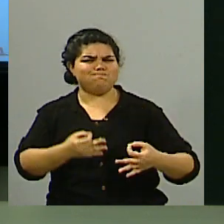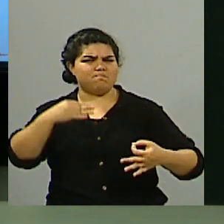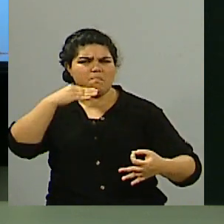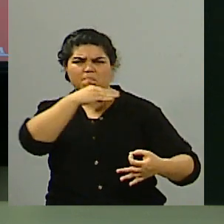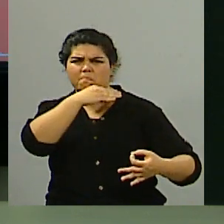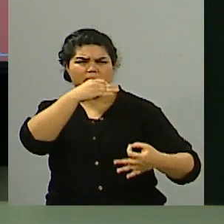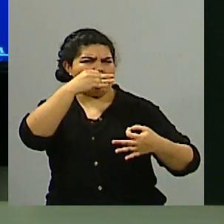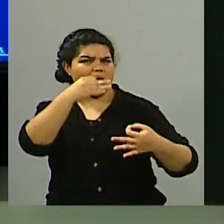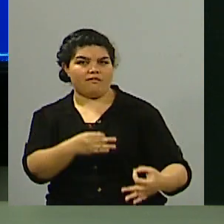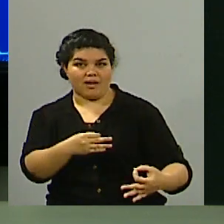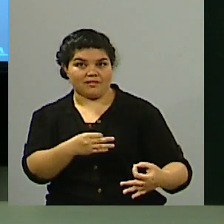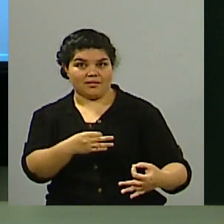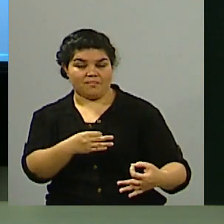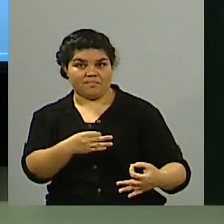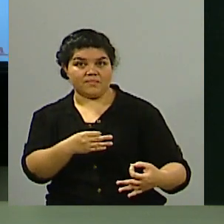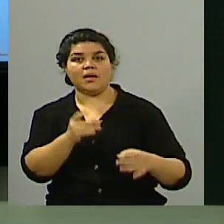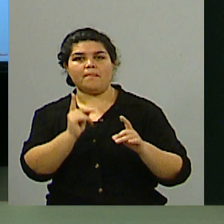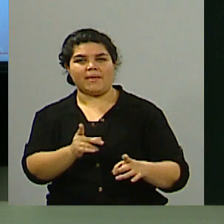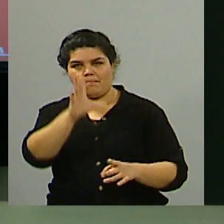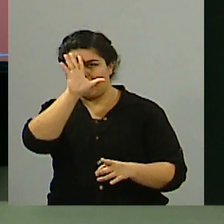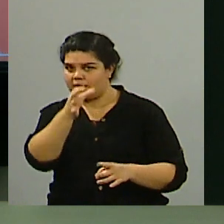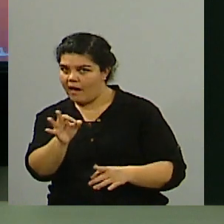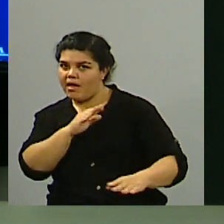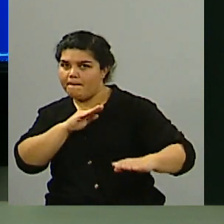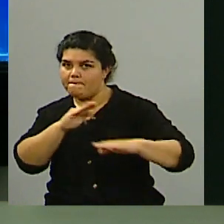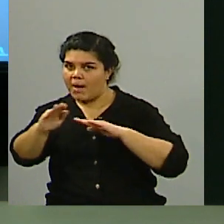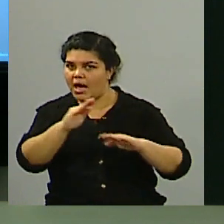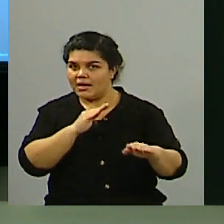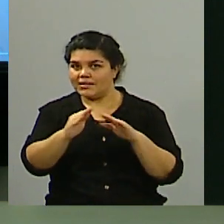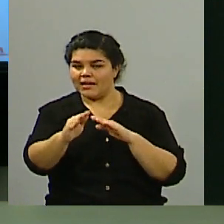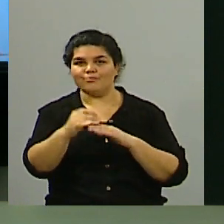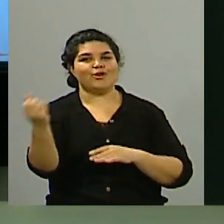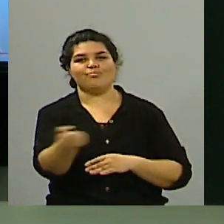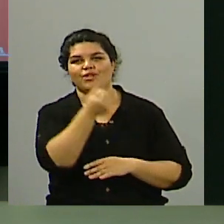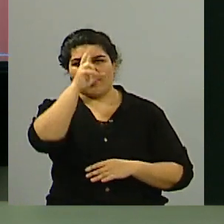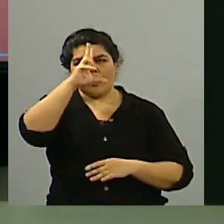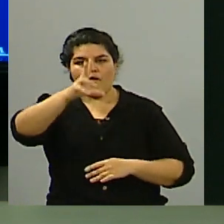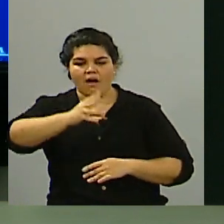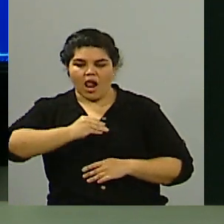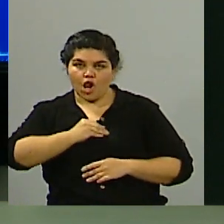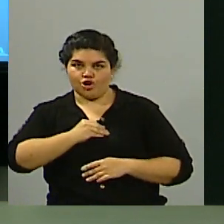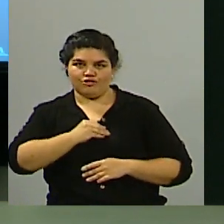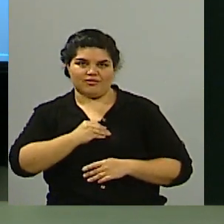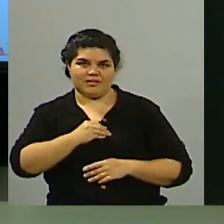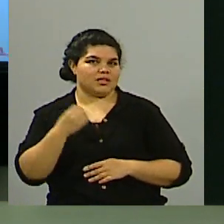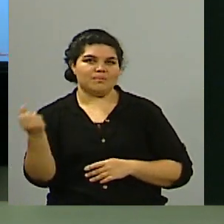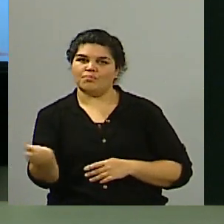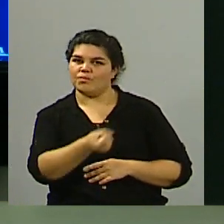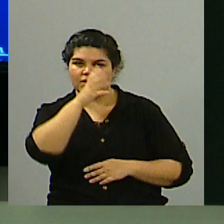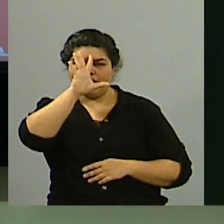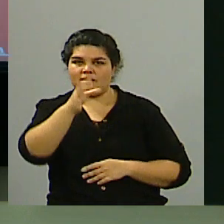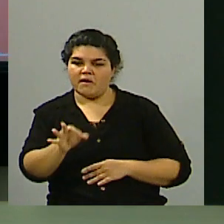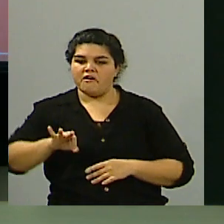se valora un poco más, como es un arte marcial, también involucra mucho de los valores que tenés que transmitir, de cómo eso lográs